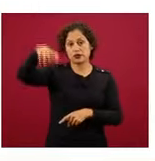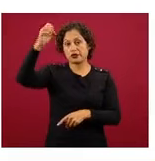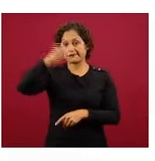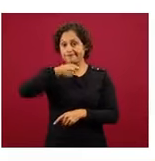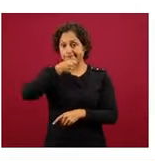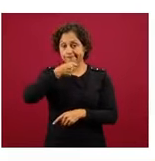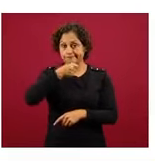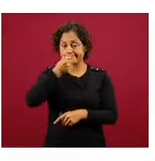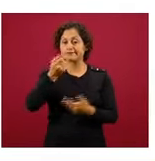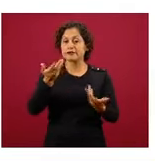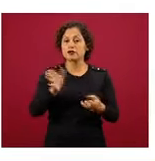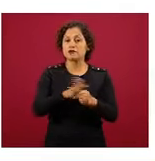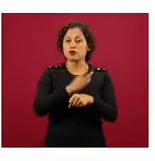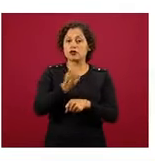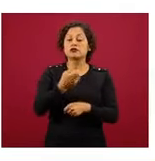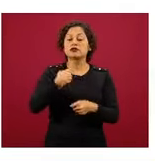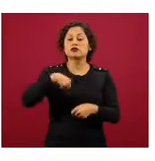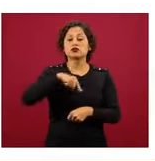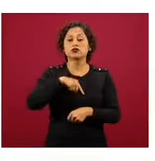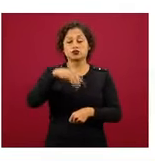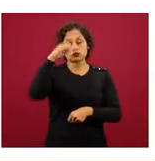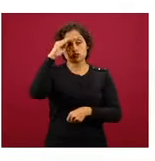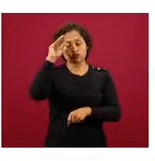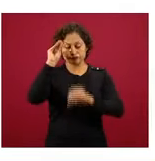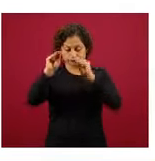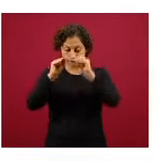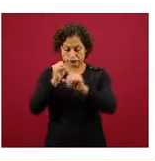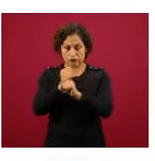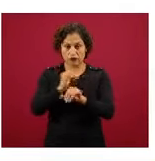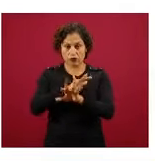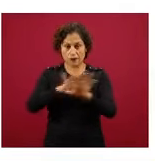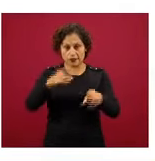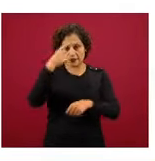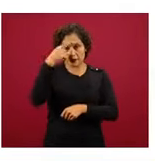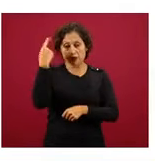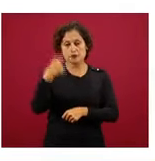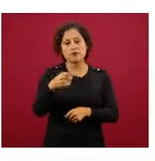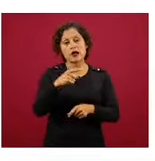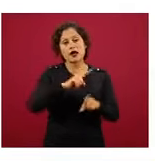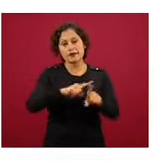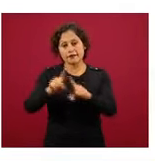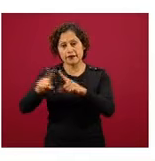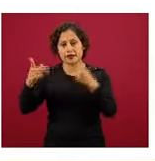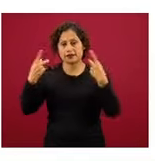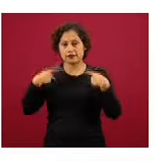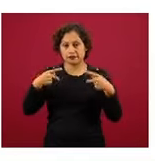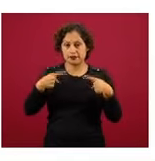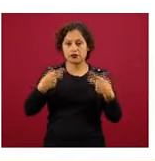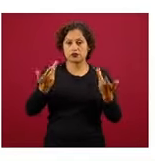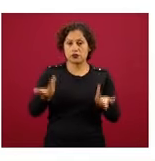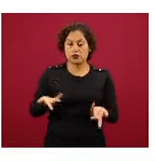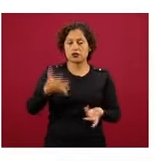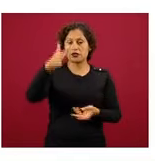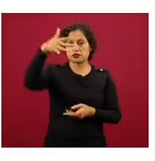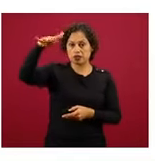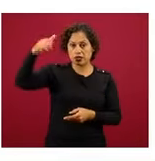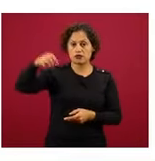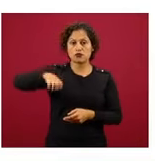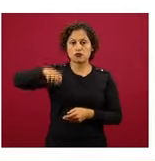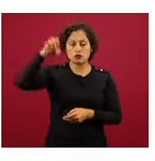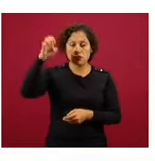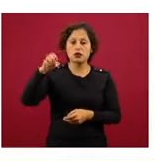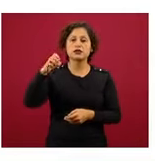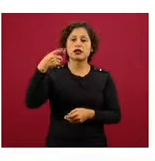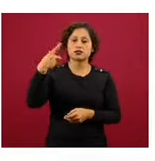serie de documentos orientados, por una parte, a la información, por otra, a la rehabilitación de las personas afectadas por la